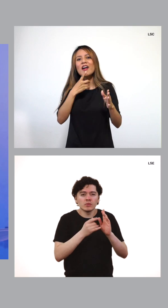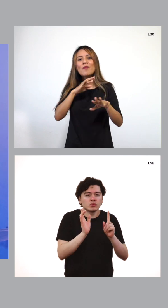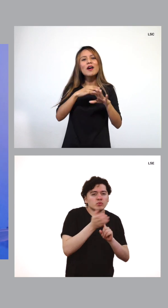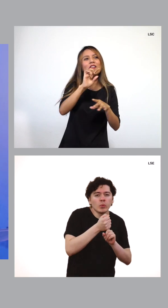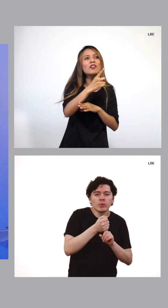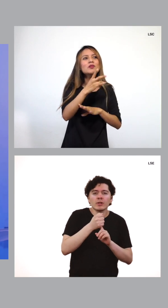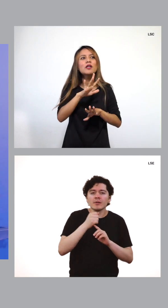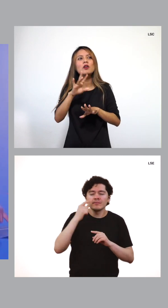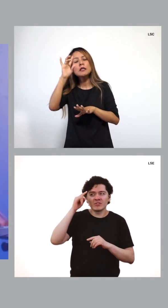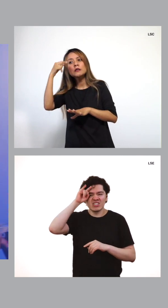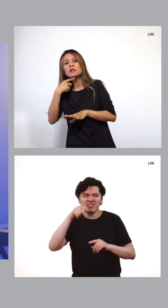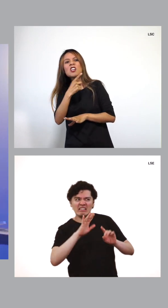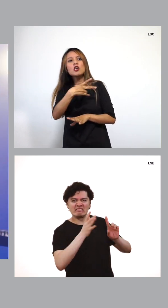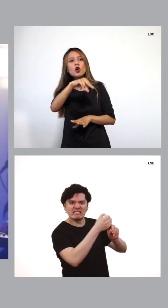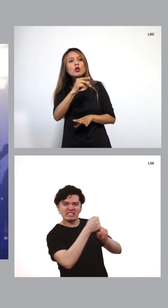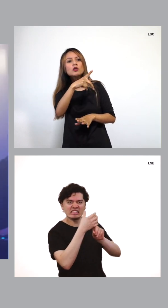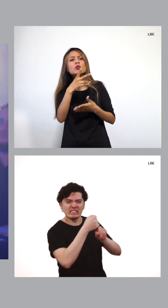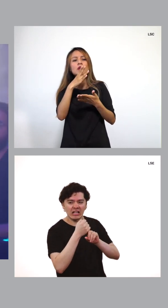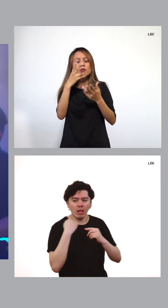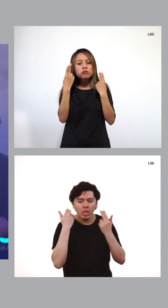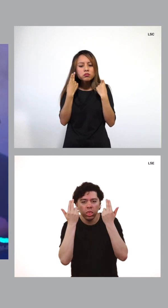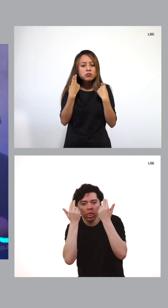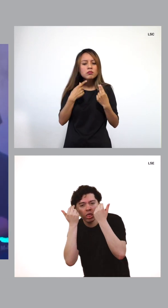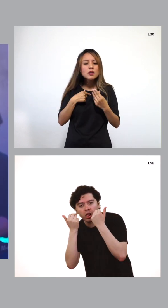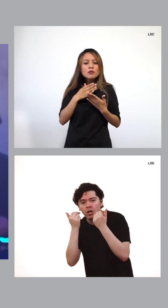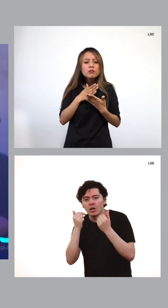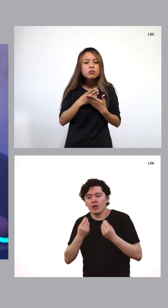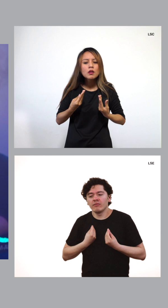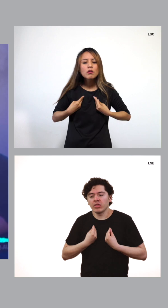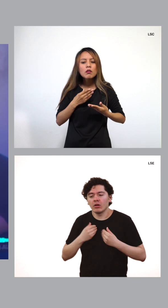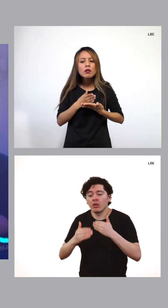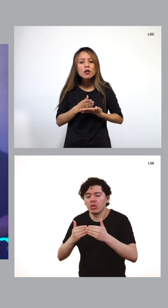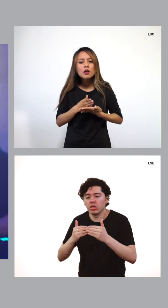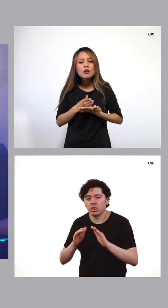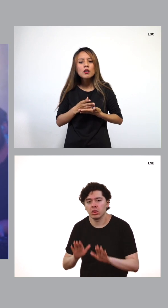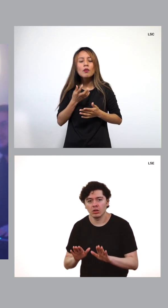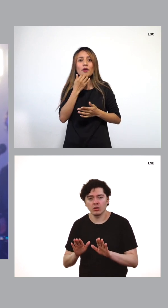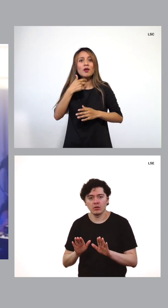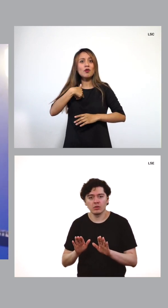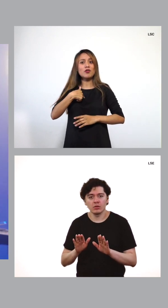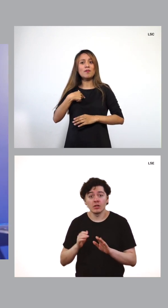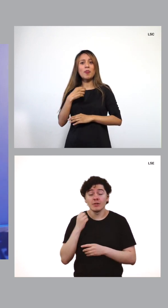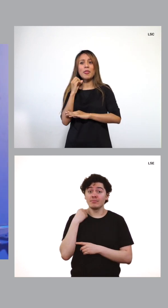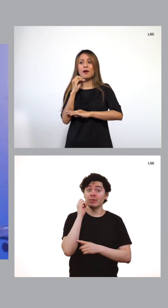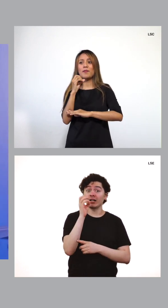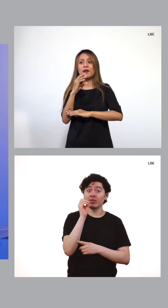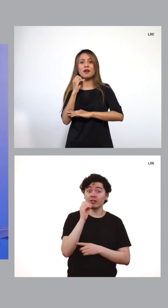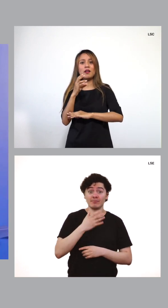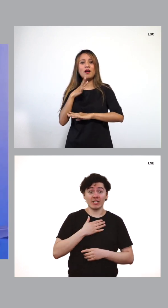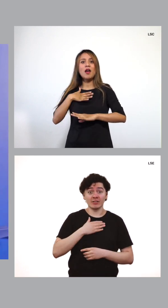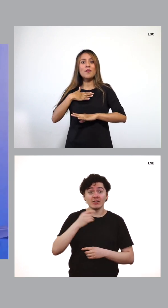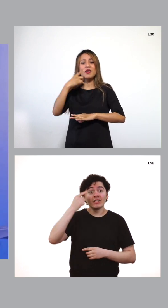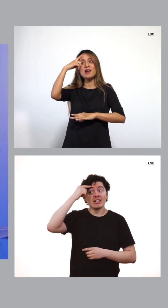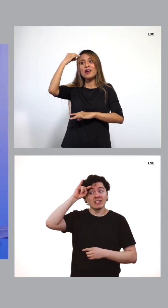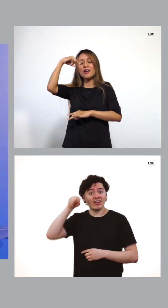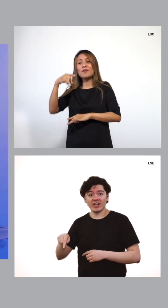tú? Cada vez que me subo a una plataforma, cada vez que un micro es puesto en mi mano y me pongo delante de una persona o miles